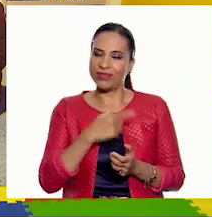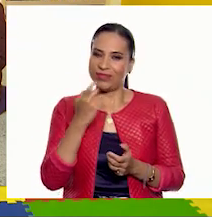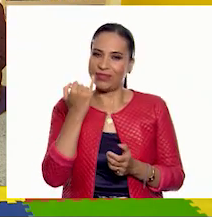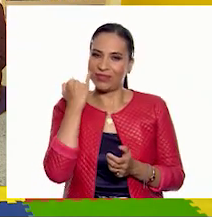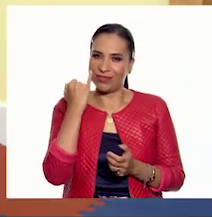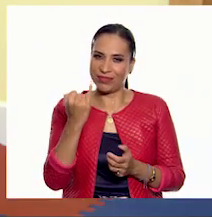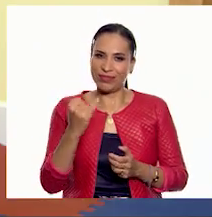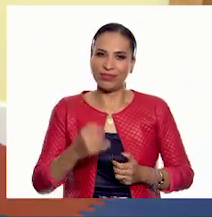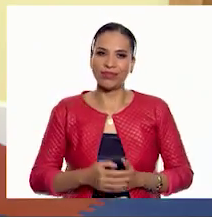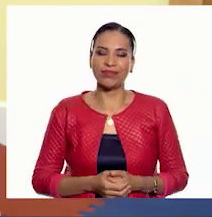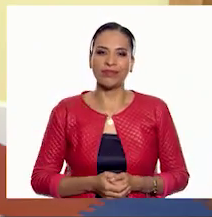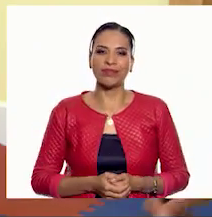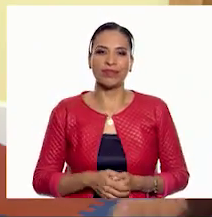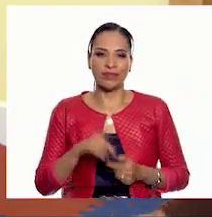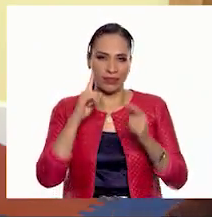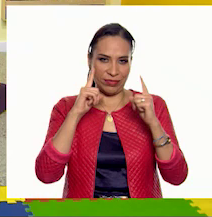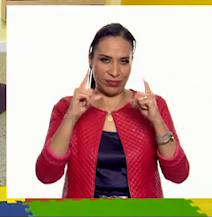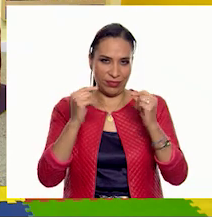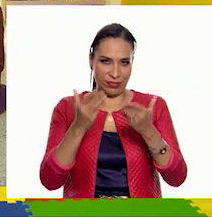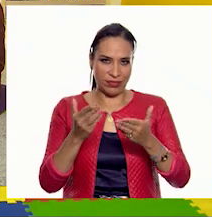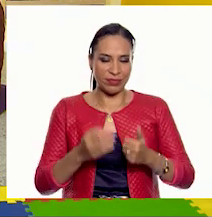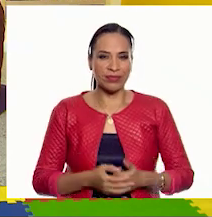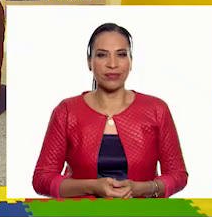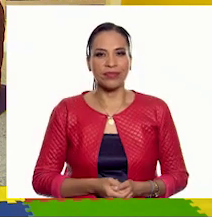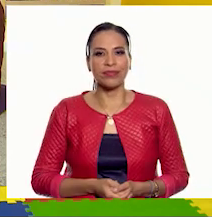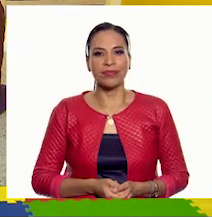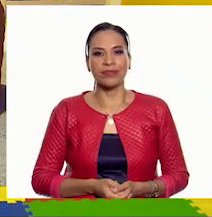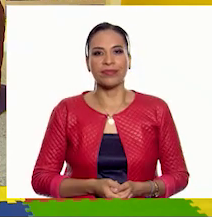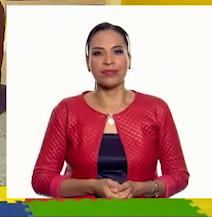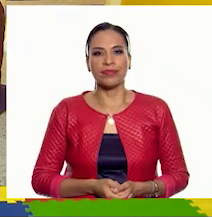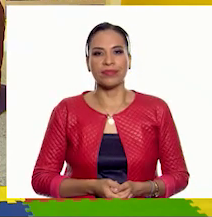idea. Entonces, ¿cerramos los ojos?